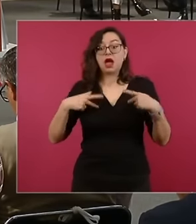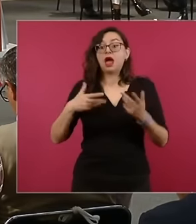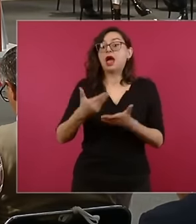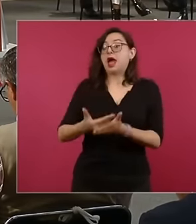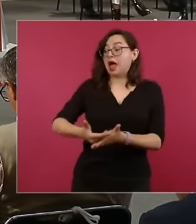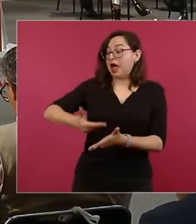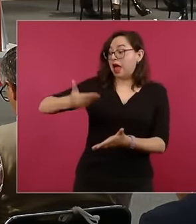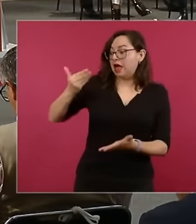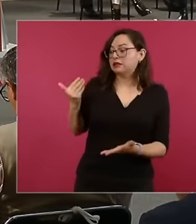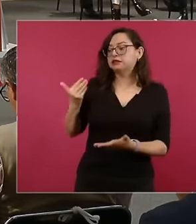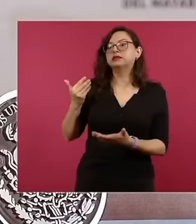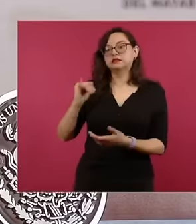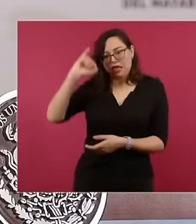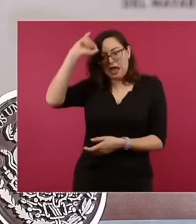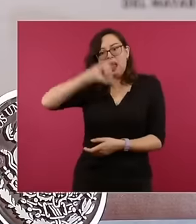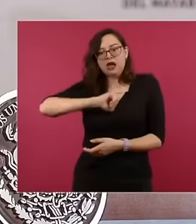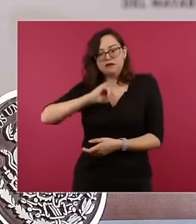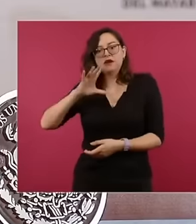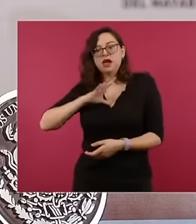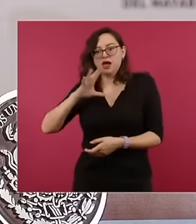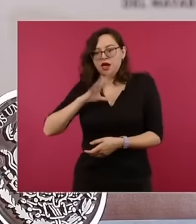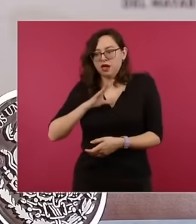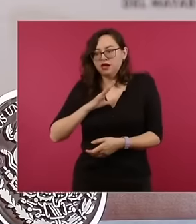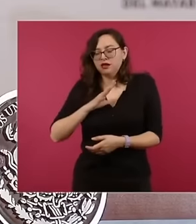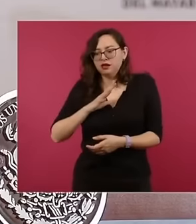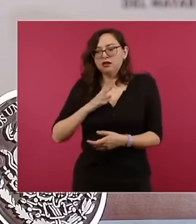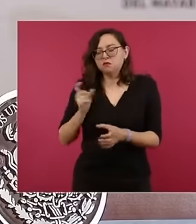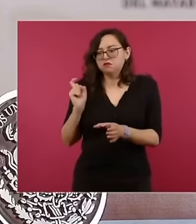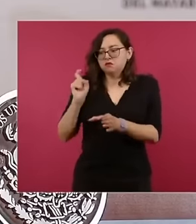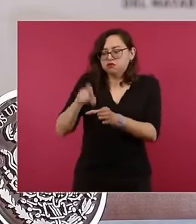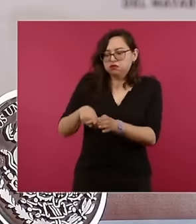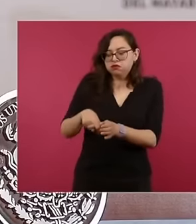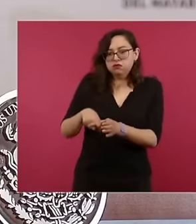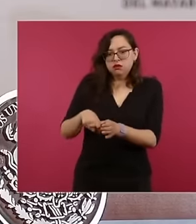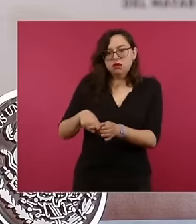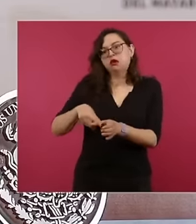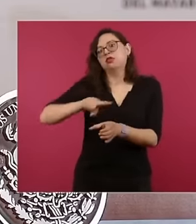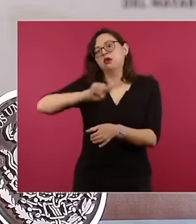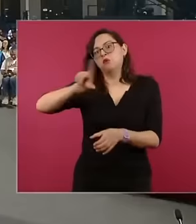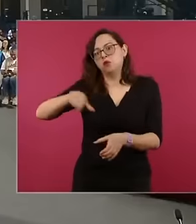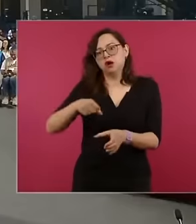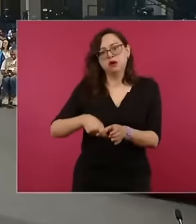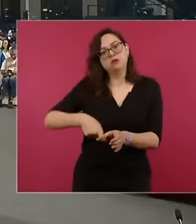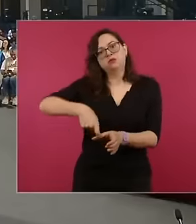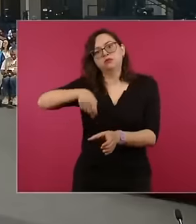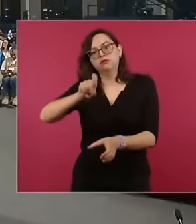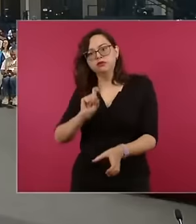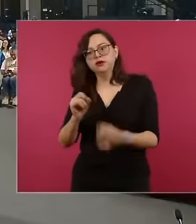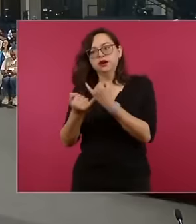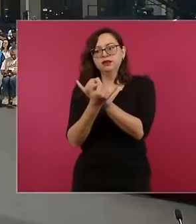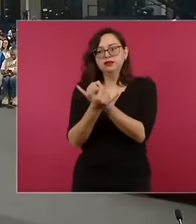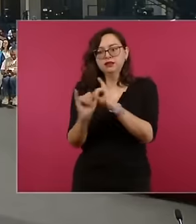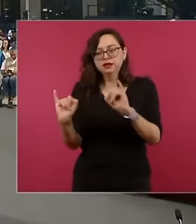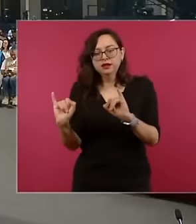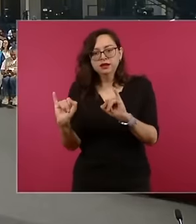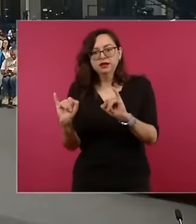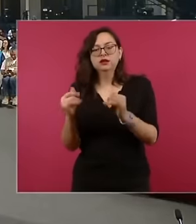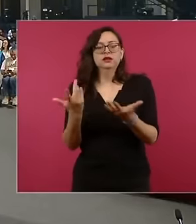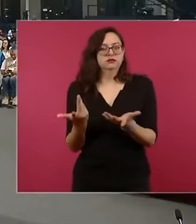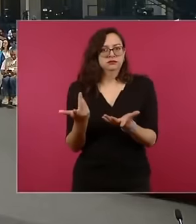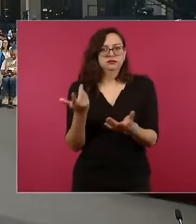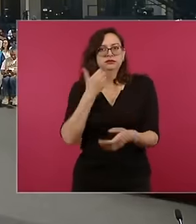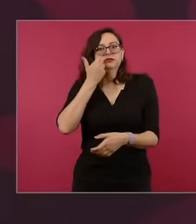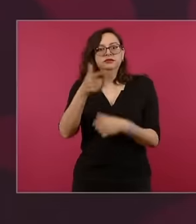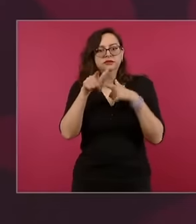han ido recuperando estas semanas. Y es la cobertura completa, porque la idea de que los trabajadores por su